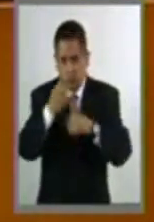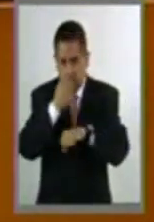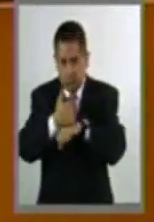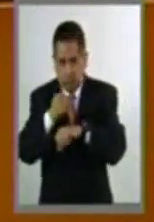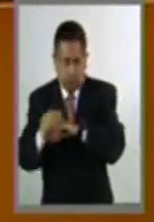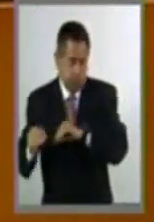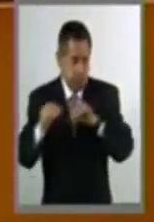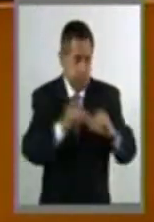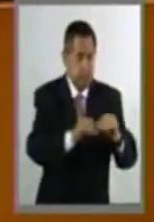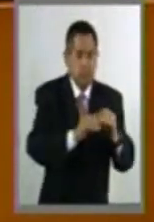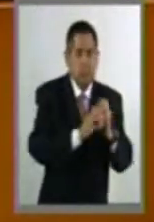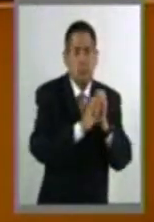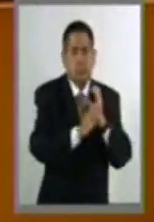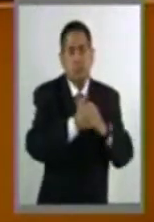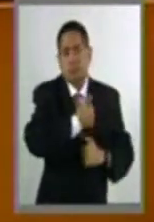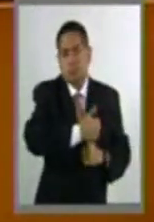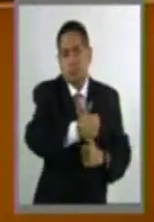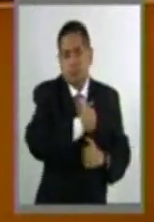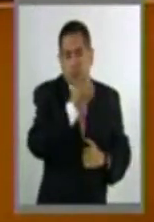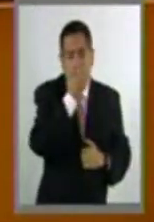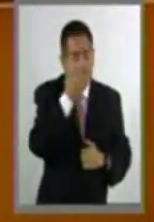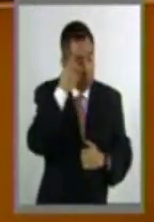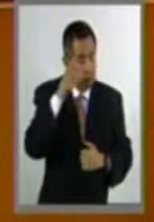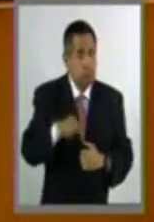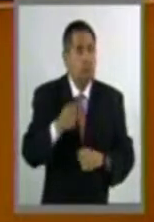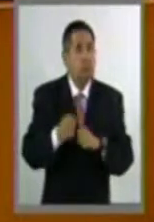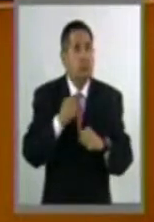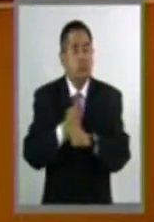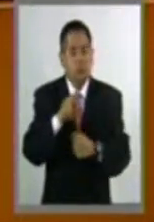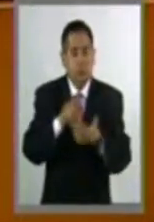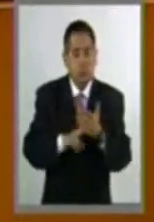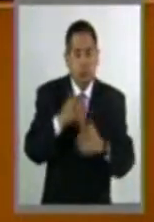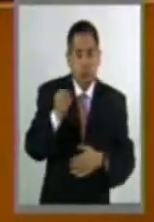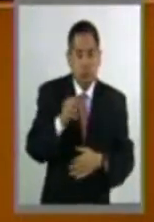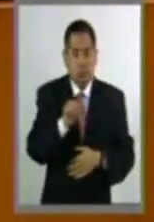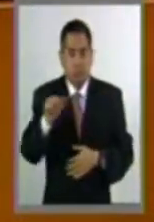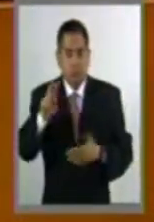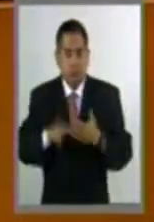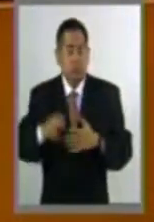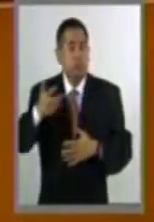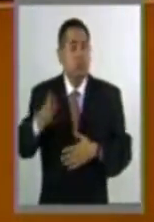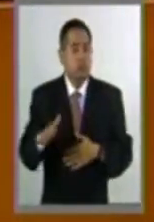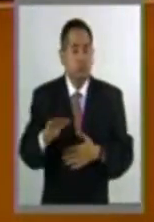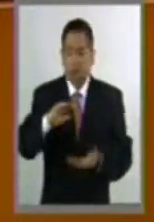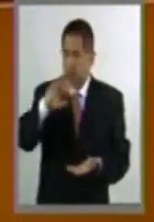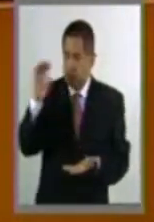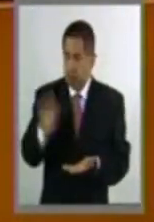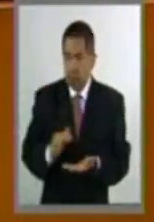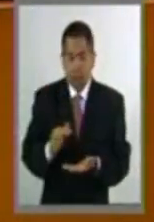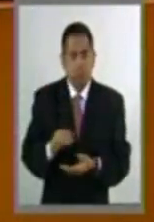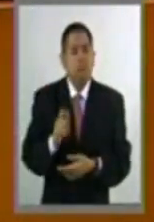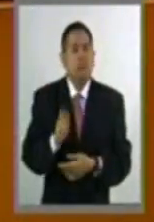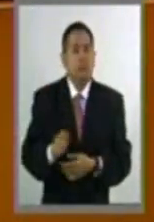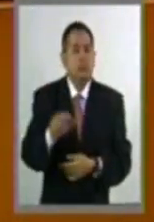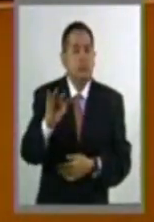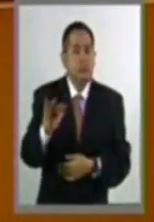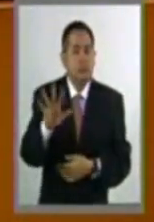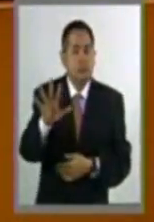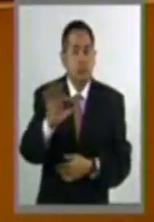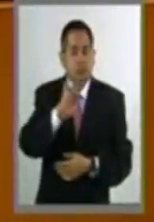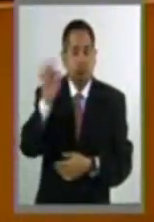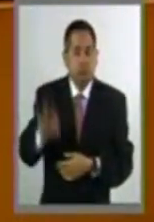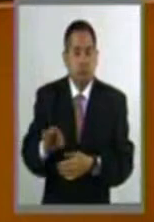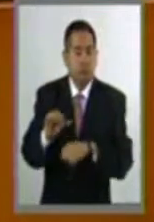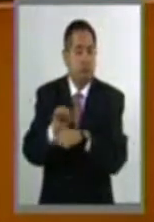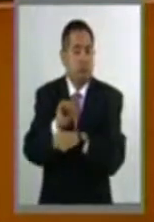escuelas, logrando que en el ciclo escolar 2009-2010 se disminuyeran hasta en un 45% el consumo